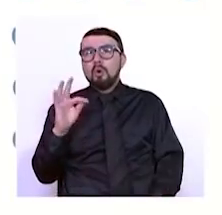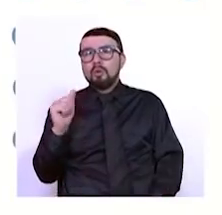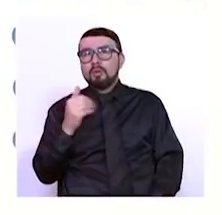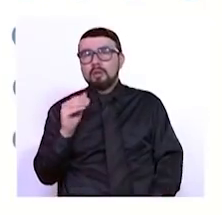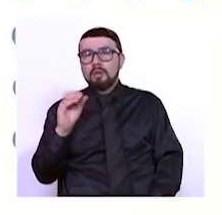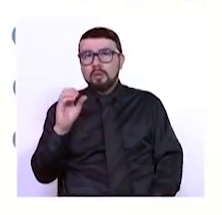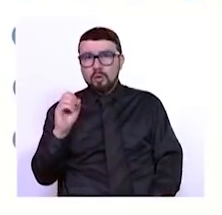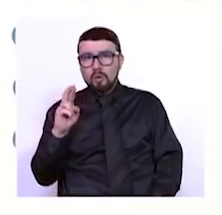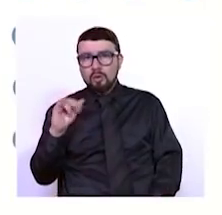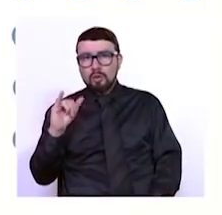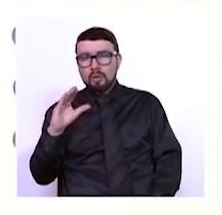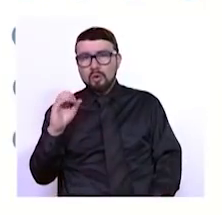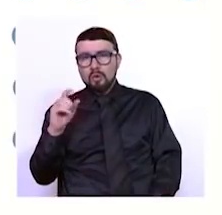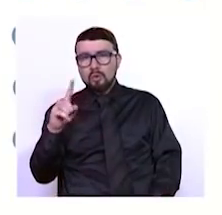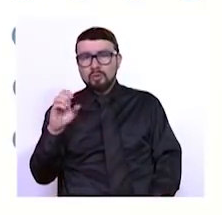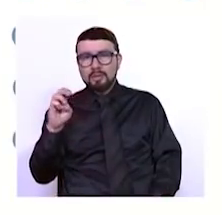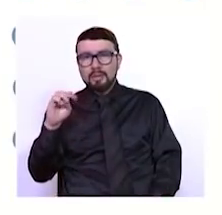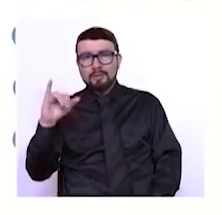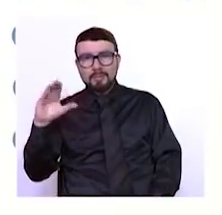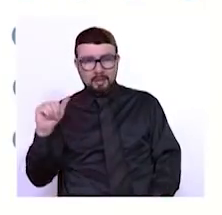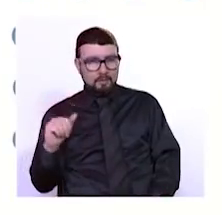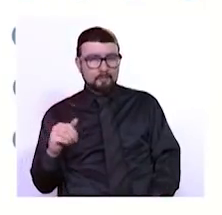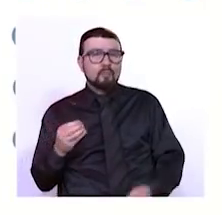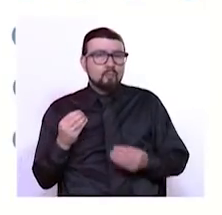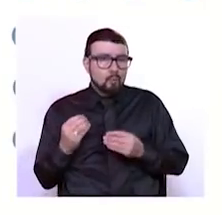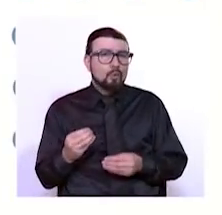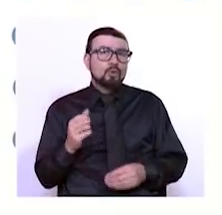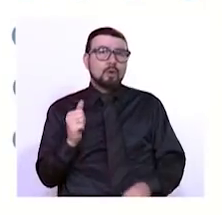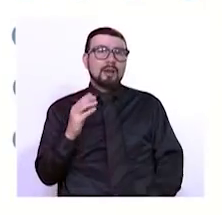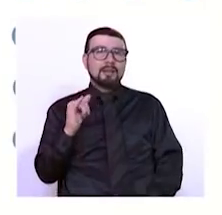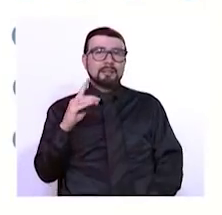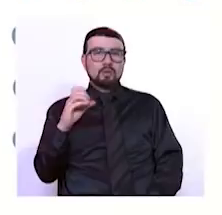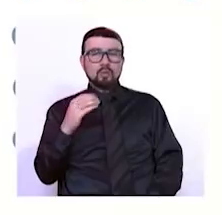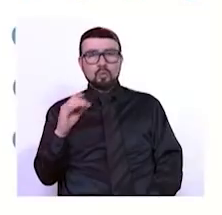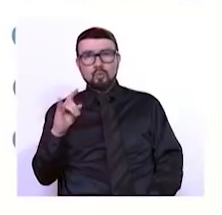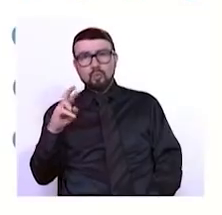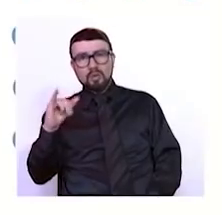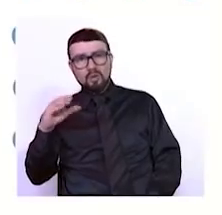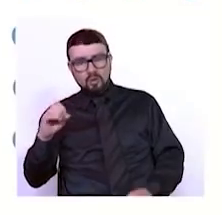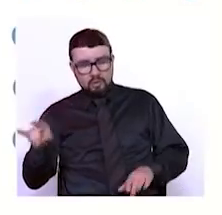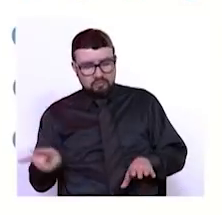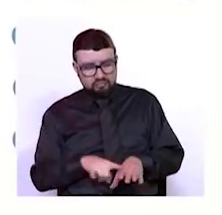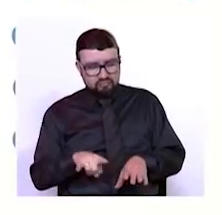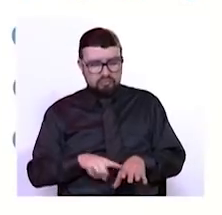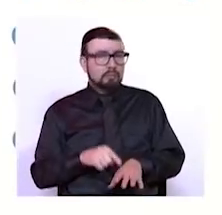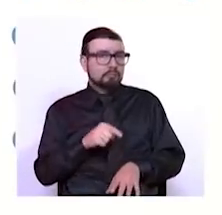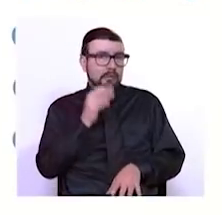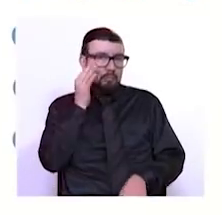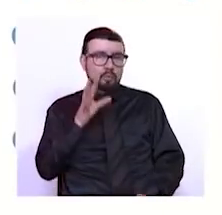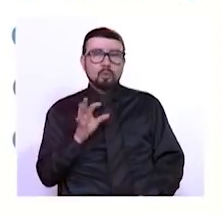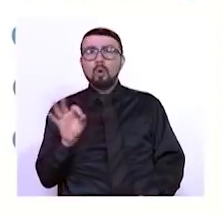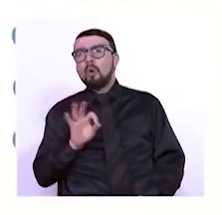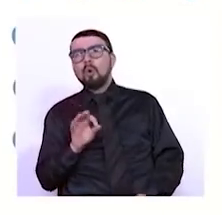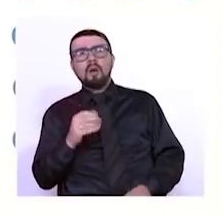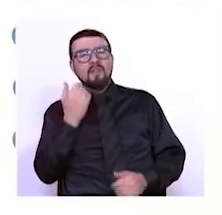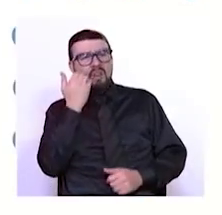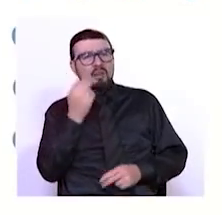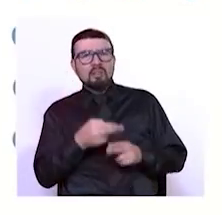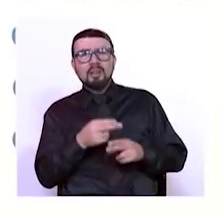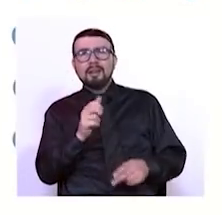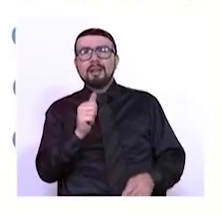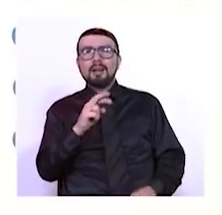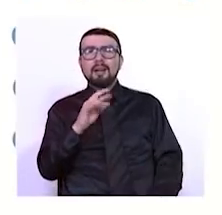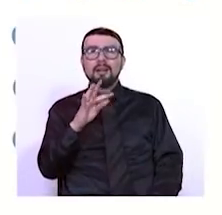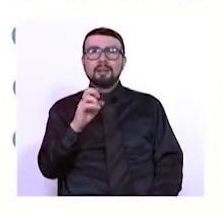gota uricosúrica, el exceso de ácido úrico puede producir ardor. Puede haber una arteritis, una enfermedad de